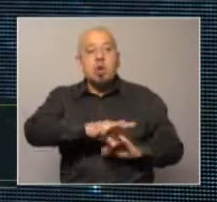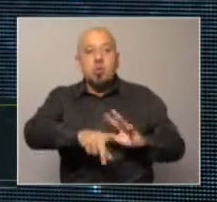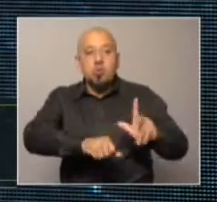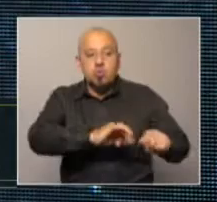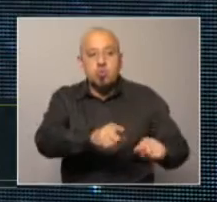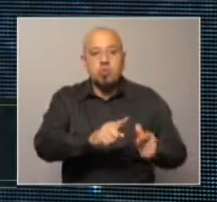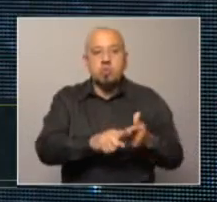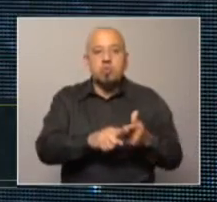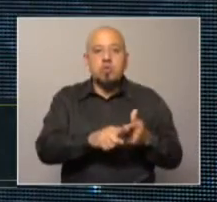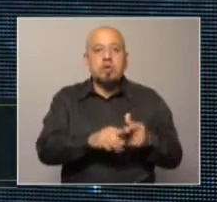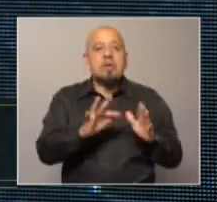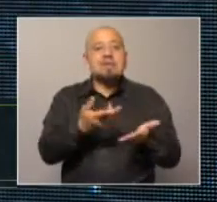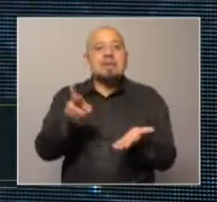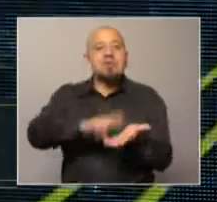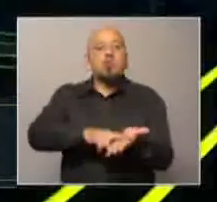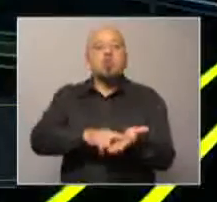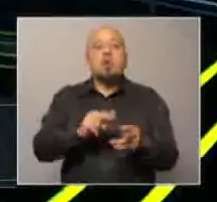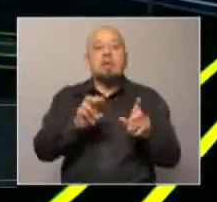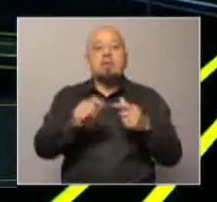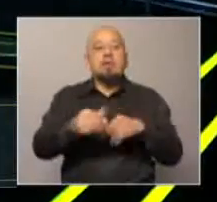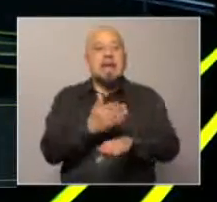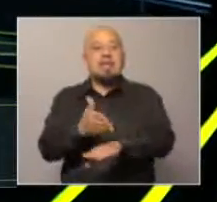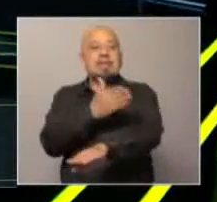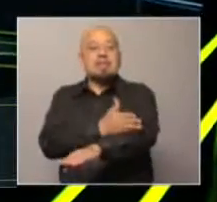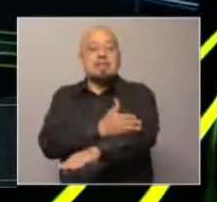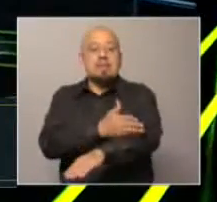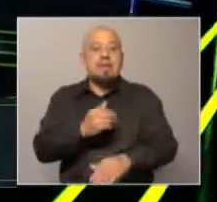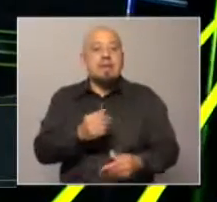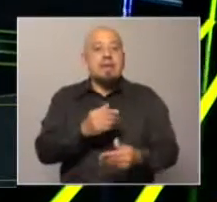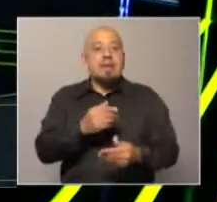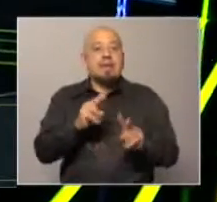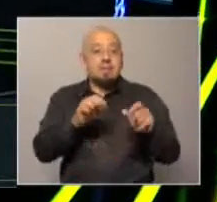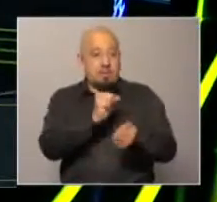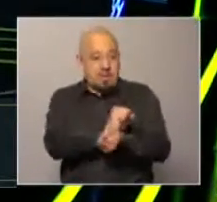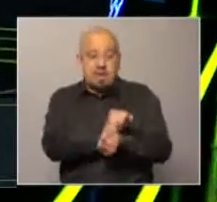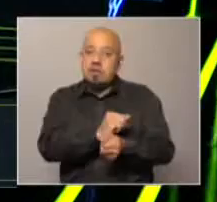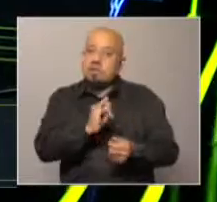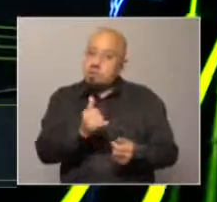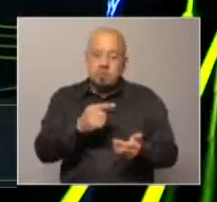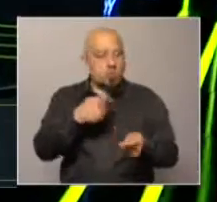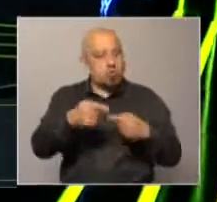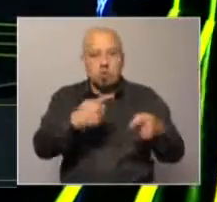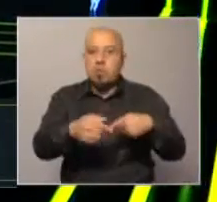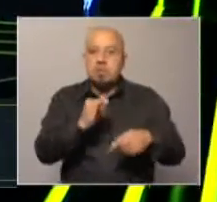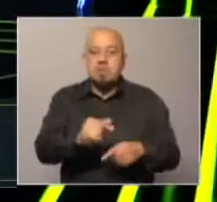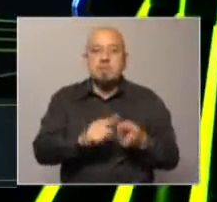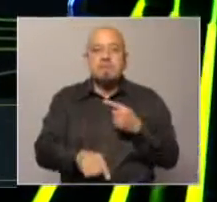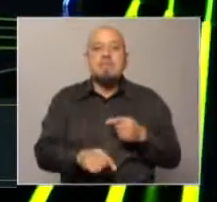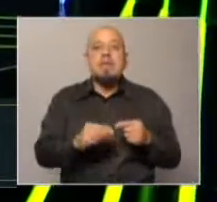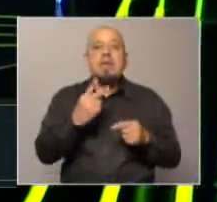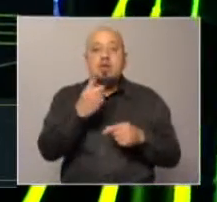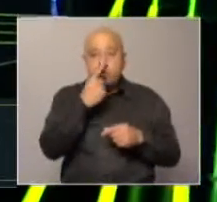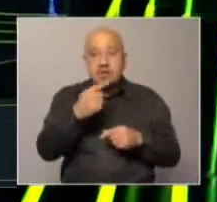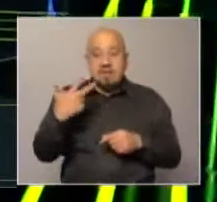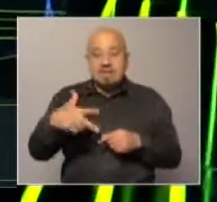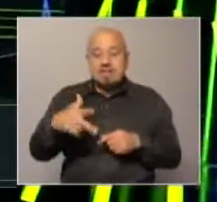se resolvió el mantenimiento de los antecedentes penales de los adolescentes. En 2013 hubo un aumento de penas y